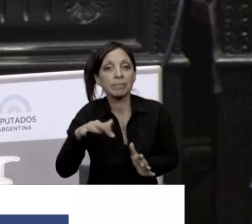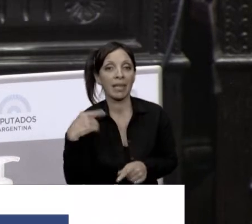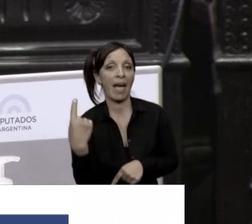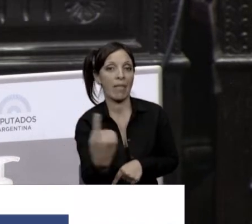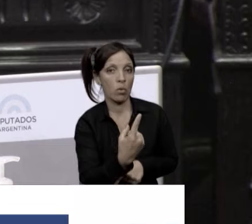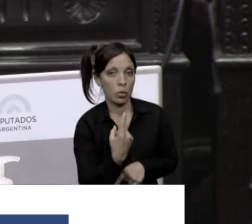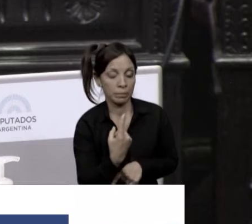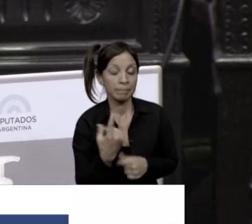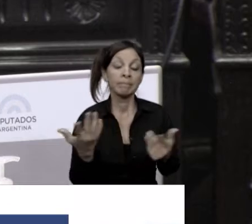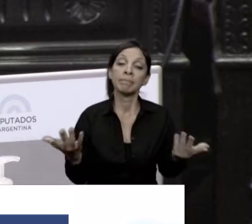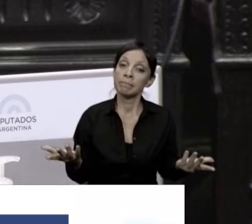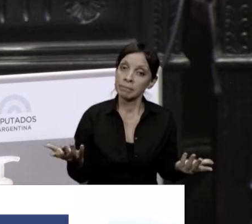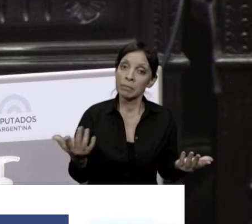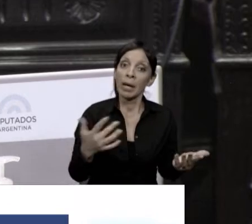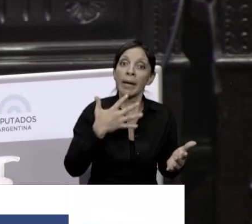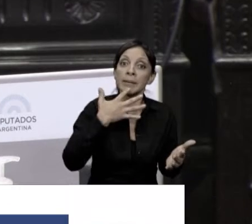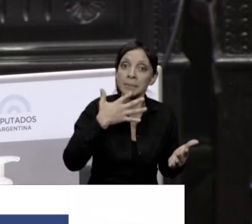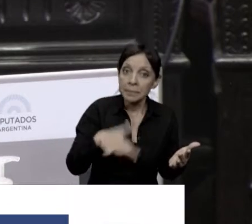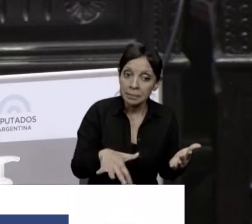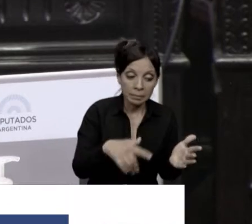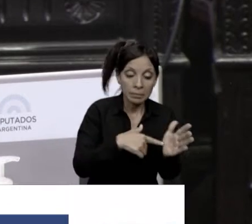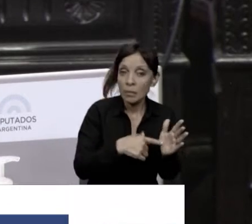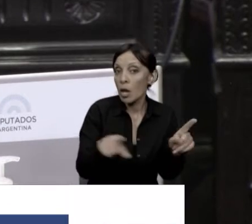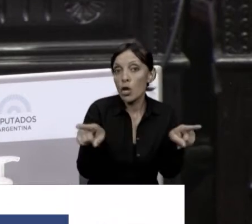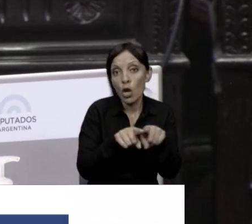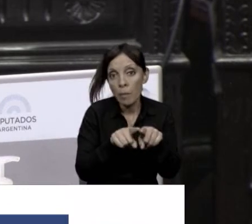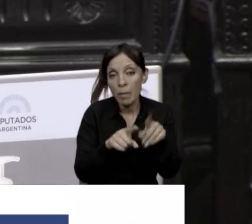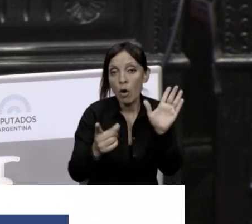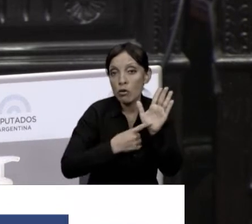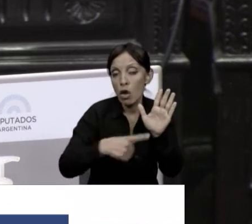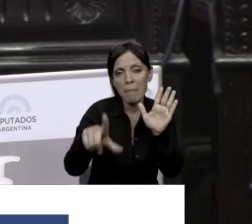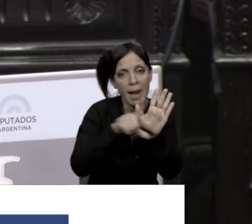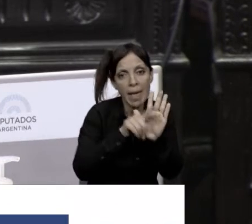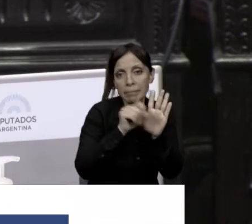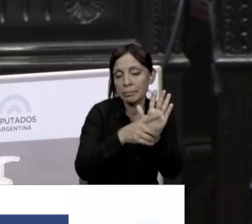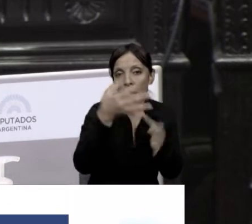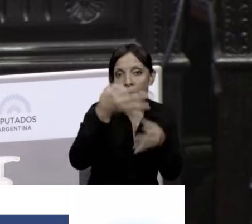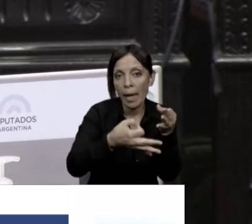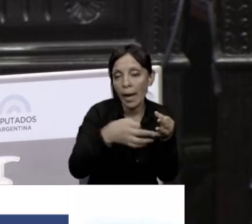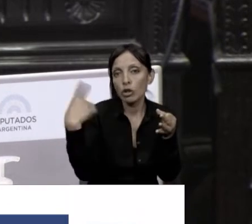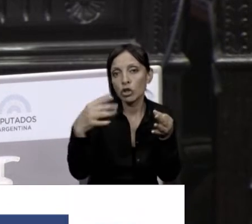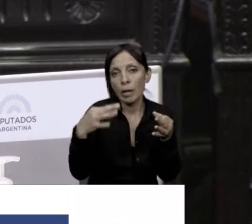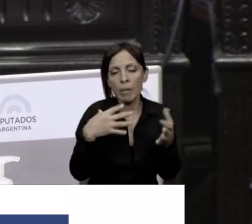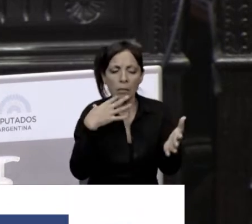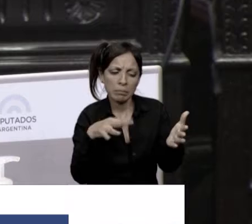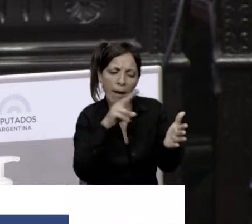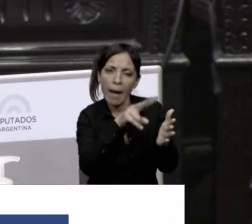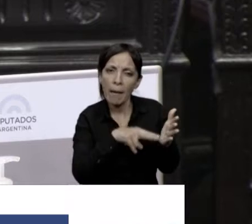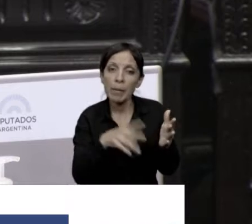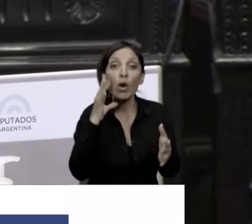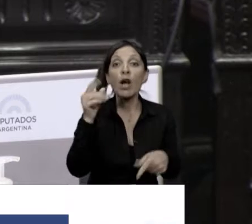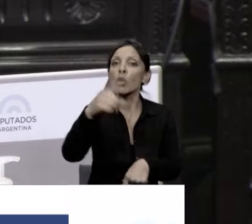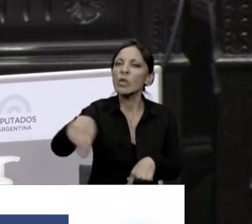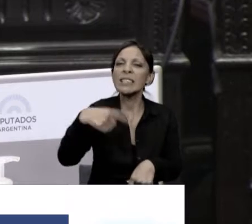debemos interpretarlo, como sucede ante cualquier norma jurídica que hay que interpretar, nos tenemos que basar por algo que ustedes